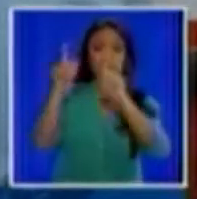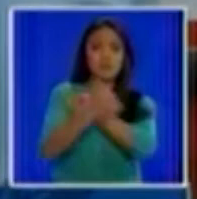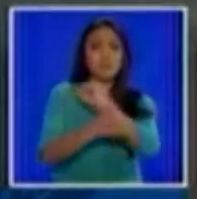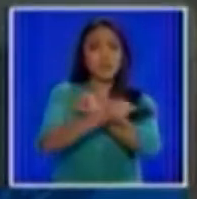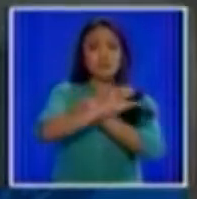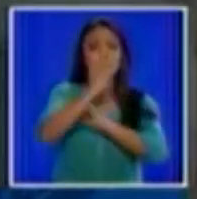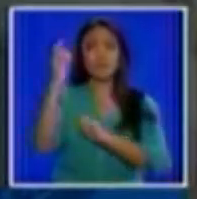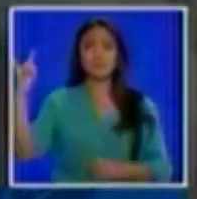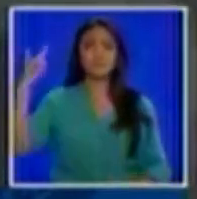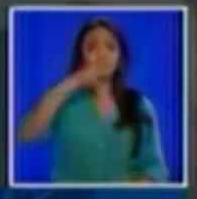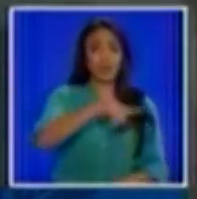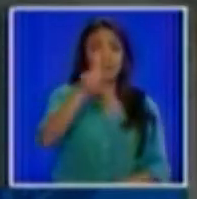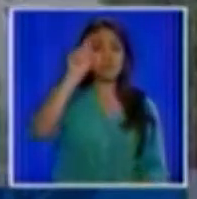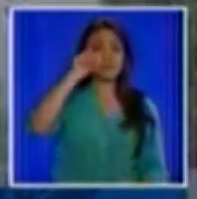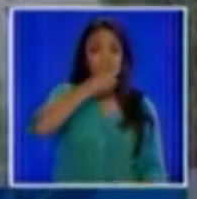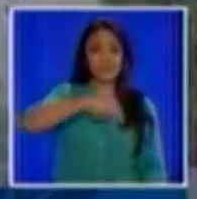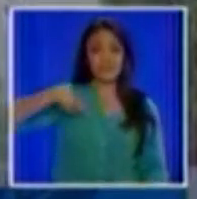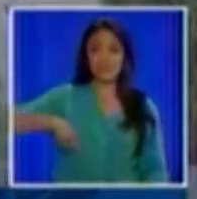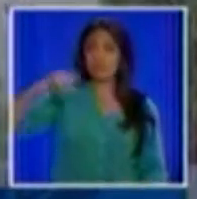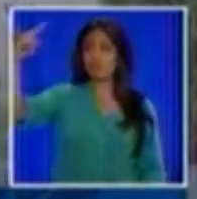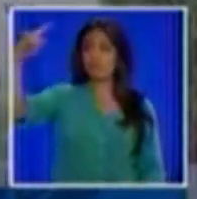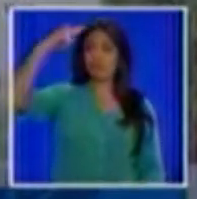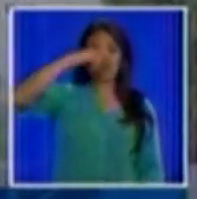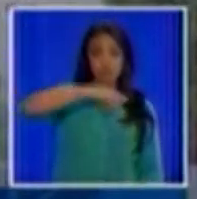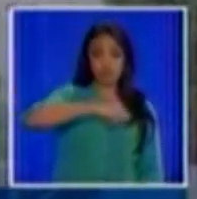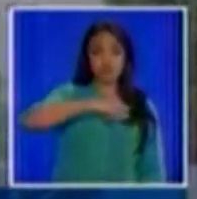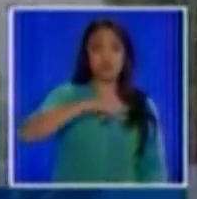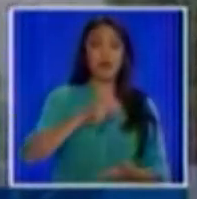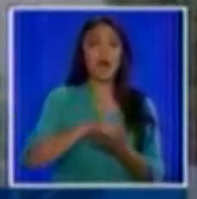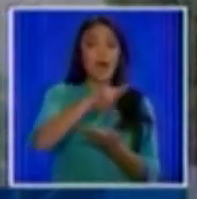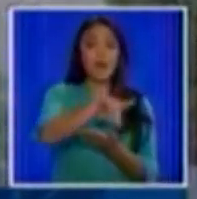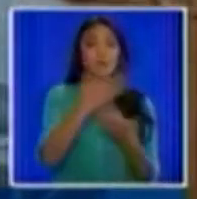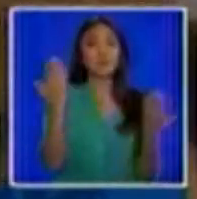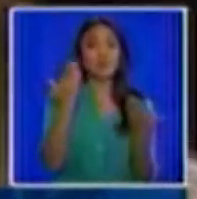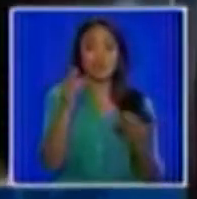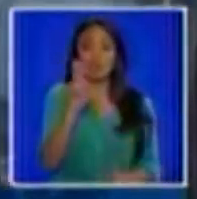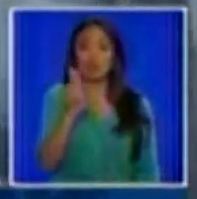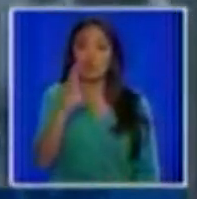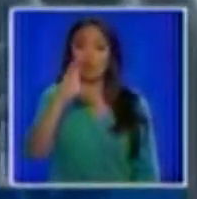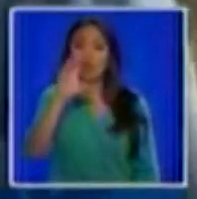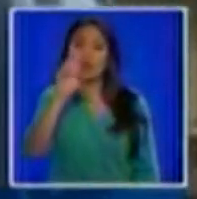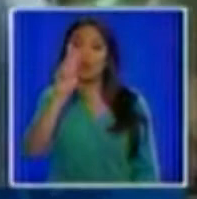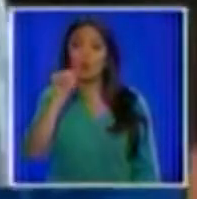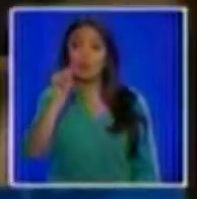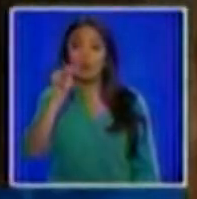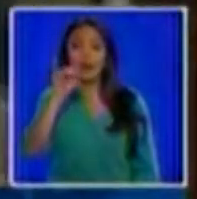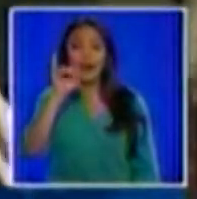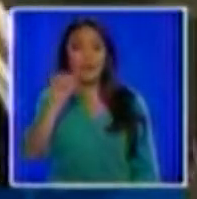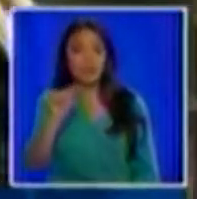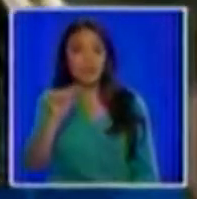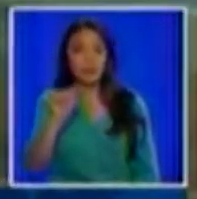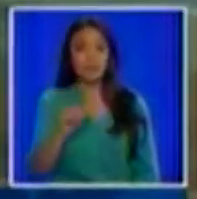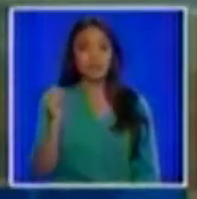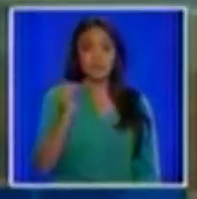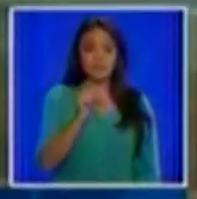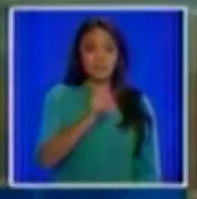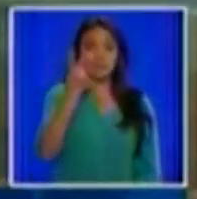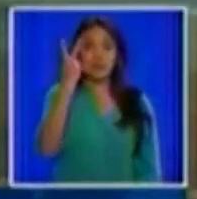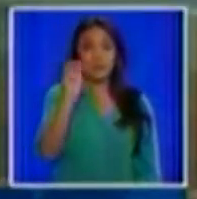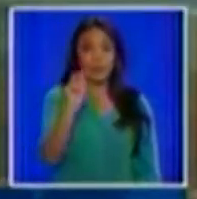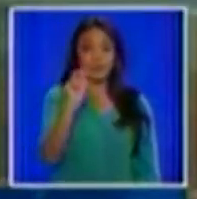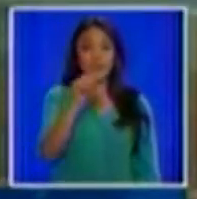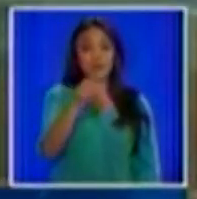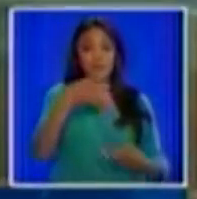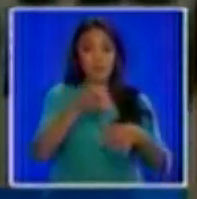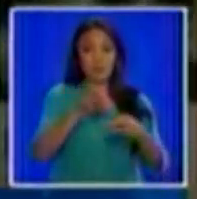nacionalidades que fueron trasladados desde Wuhan, China, epicentro del coronavirus, hasta Ucrania. El 20 de febrero llegaron